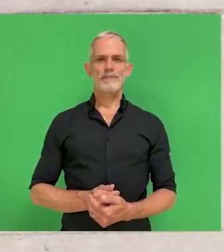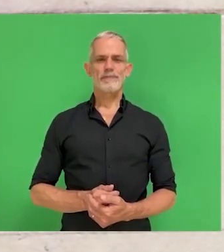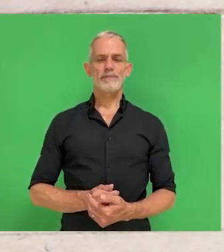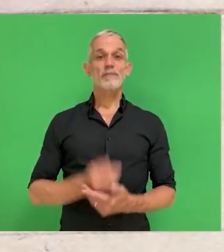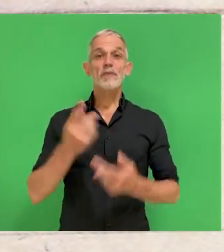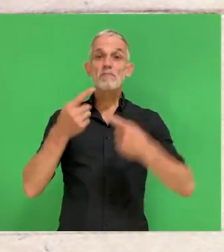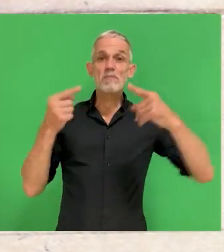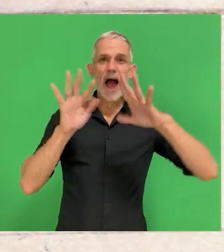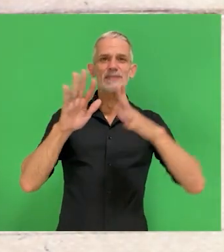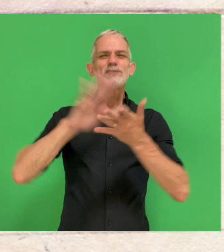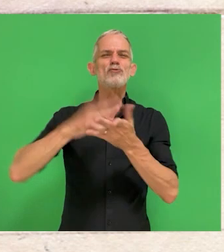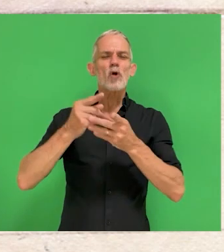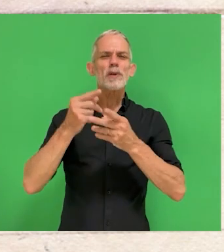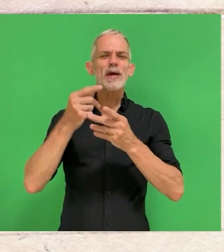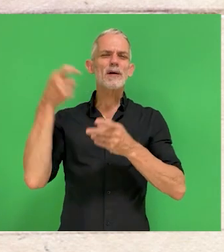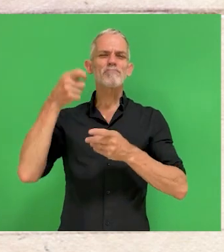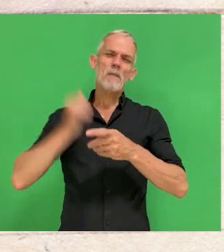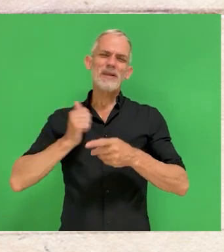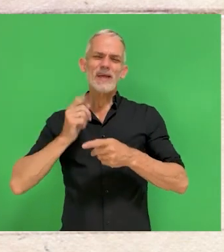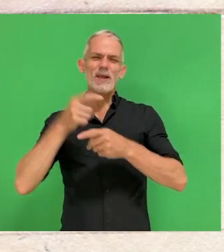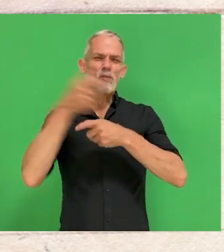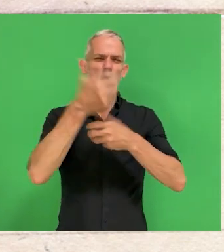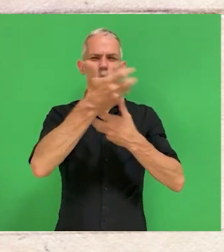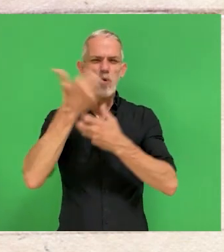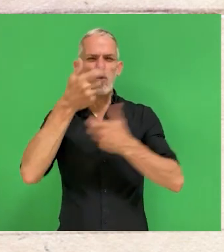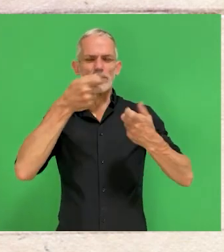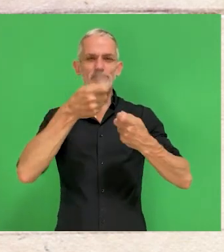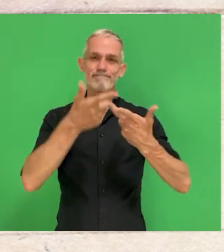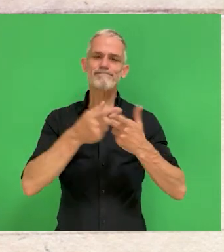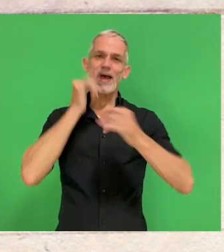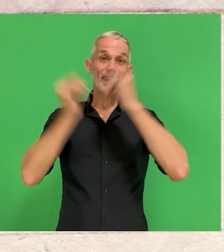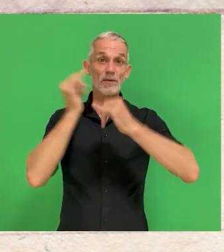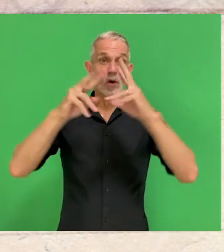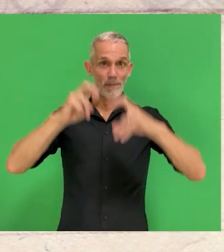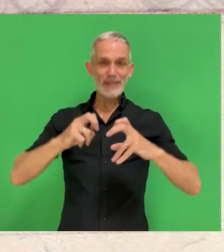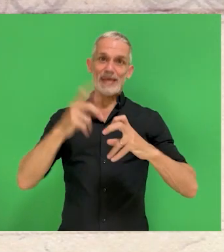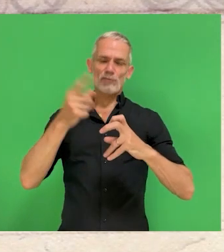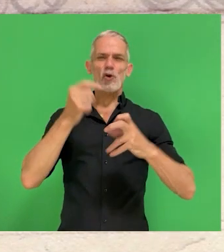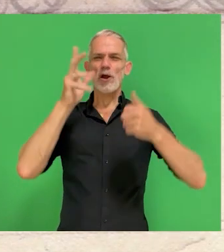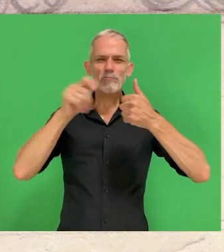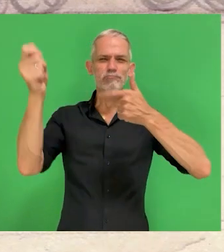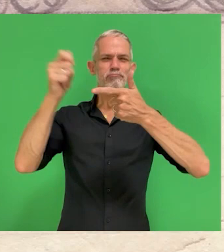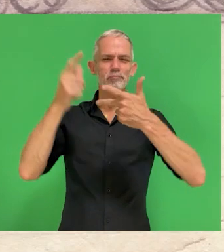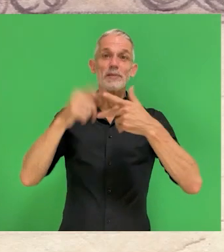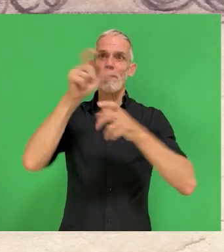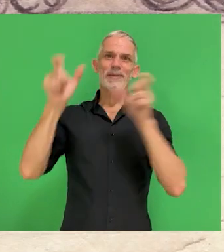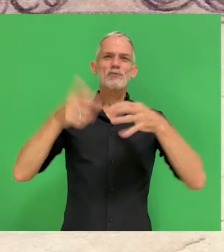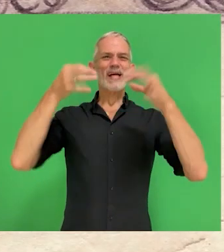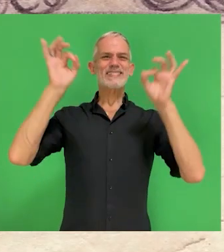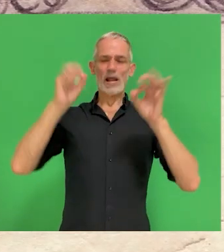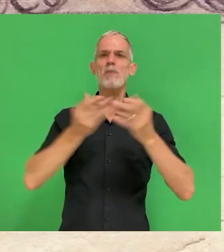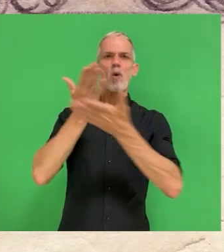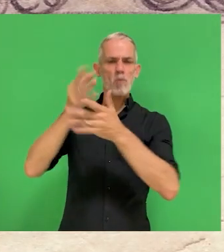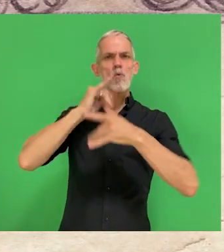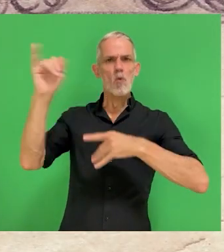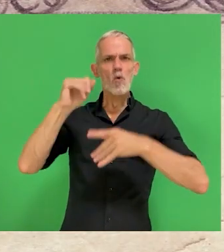En los casos de crímenes de lesa humanidad, la descripción ha sido generada por las investigaciones, las querellas y los sobrevivientes o